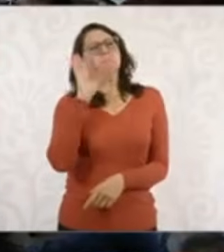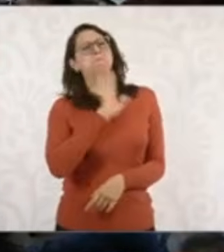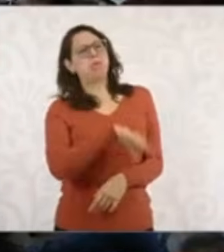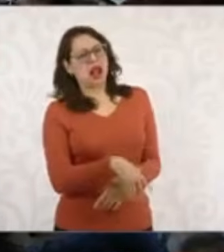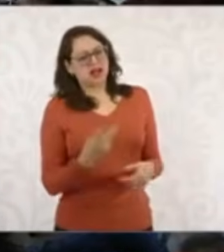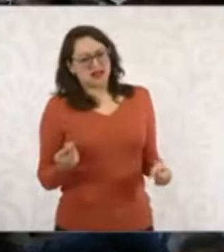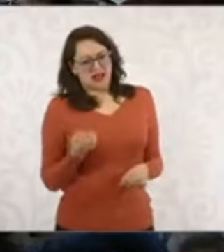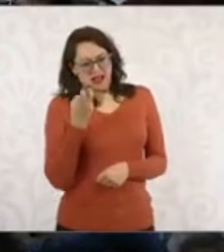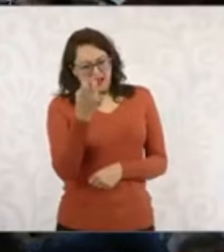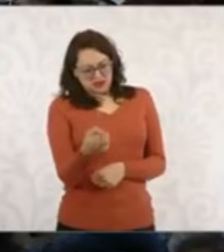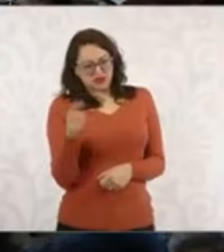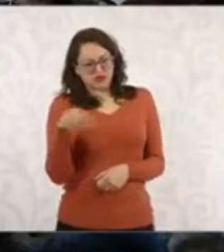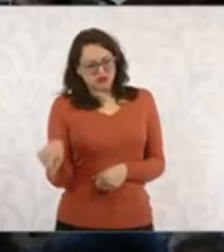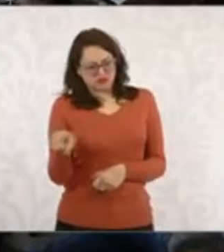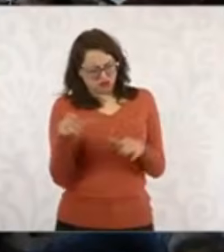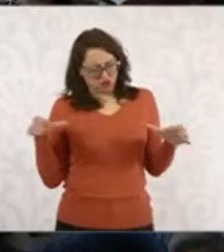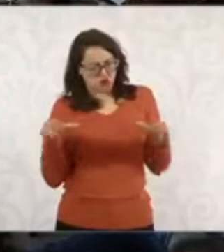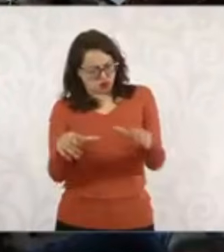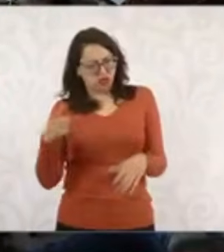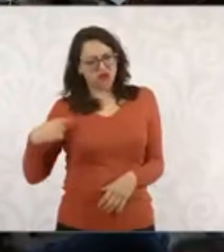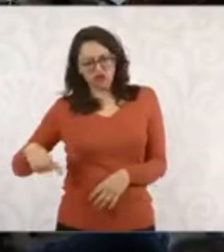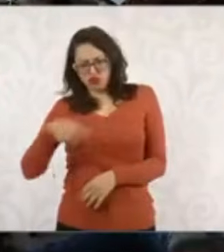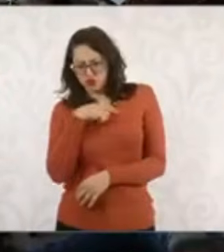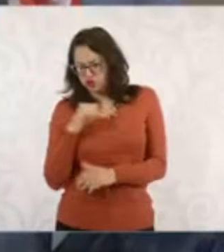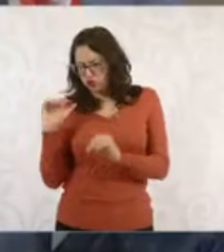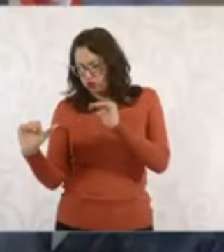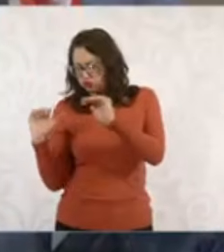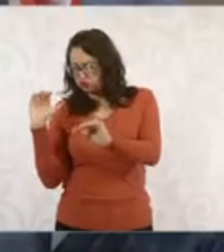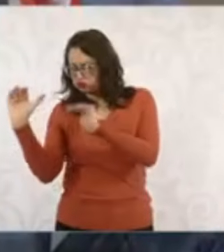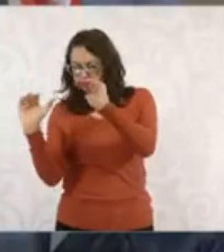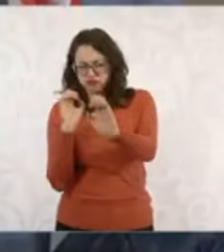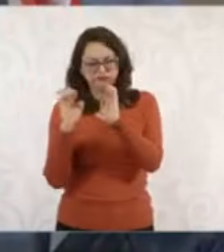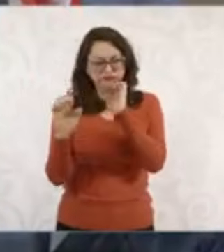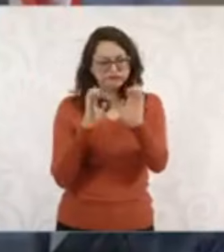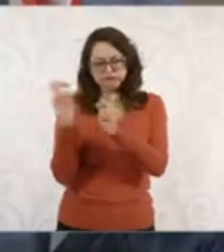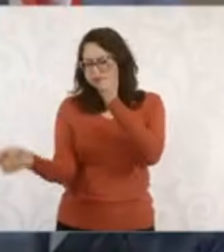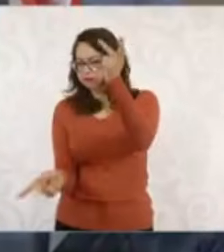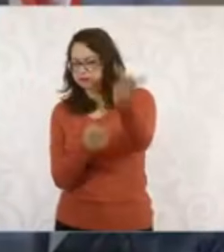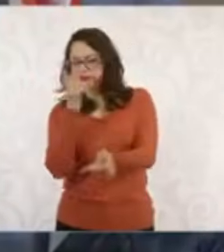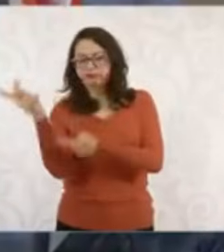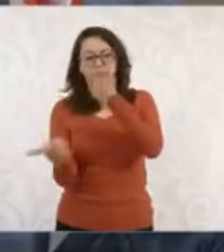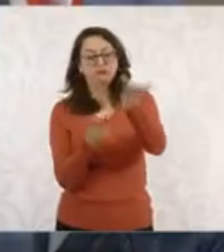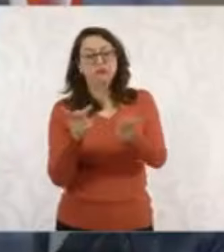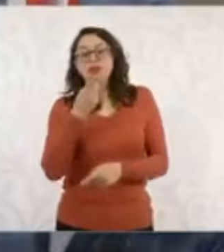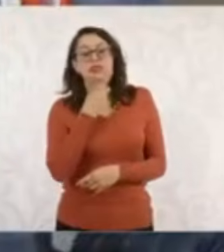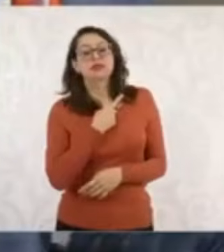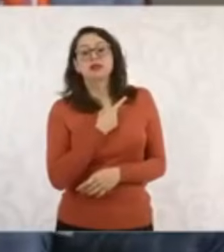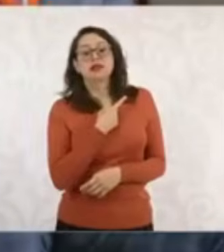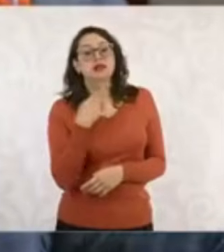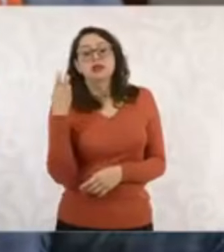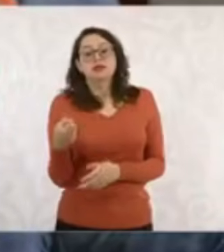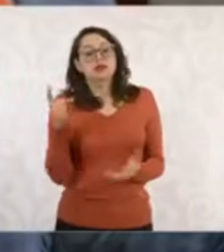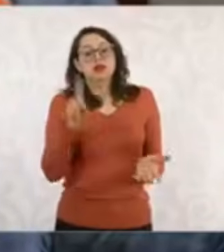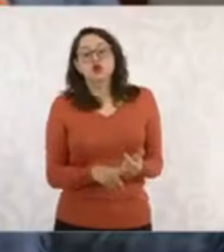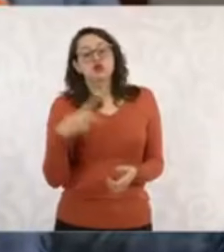están diciendo ahí en la comunidad, nosotros estuvimos haciendo un reportaje ahí, es que no se está